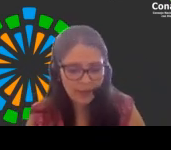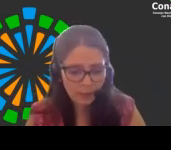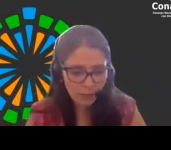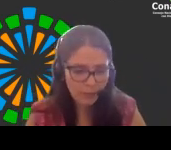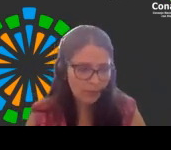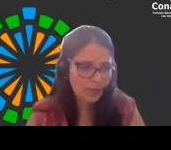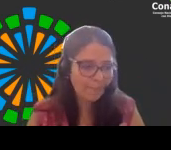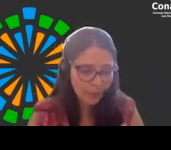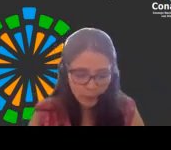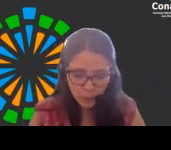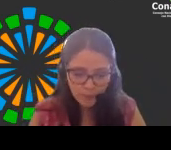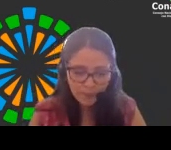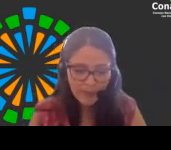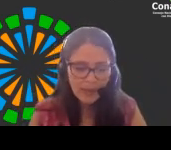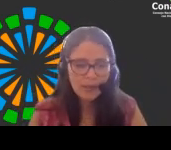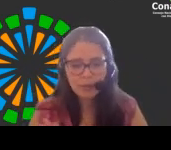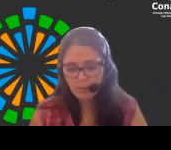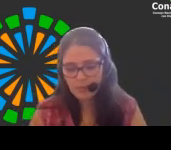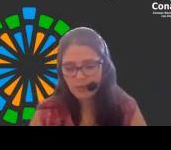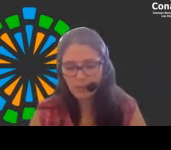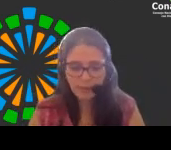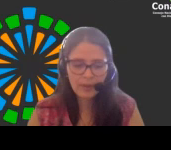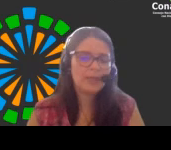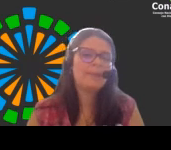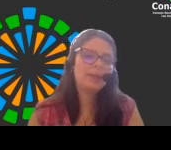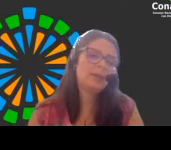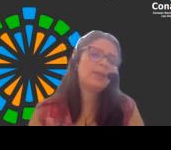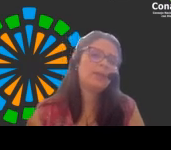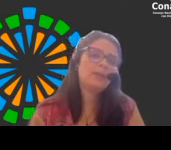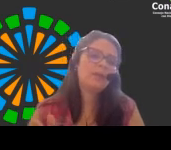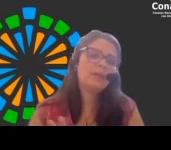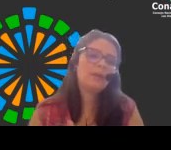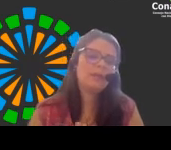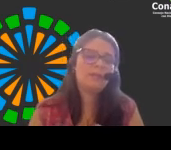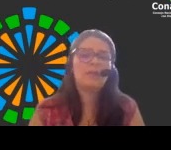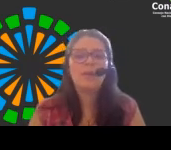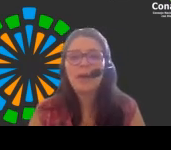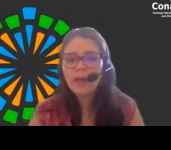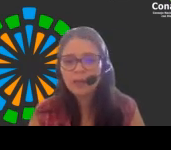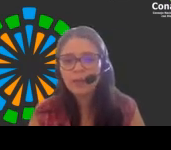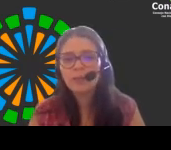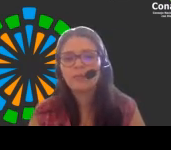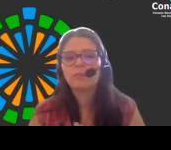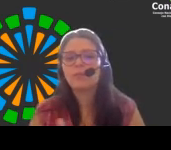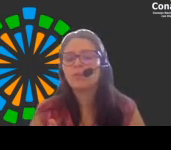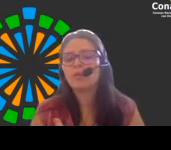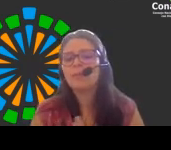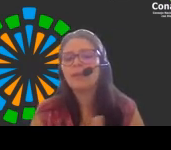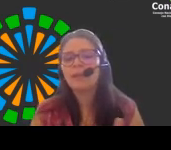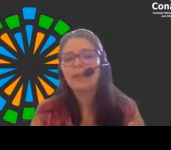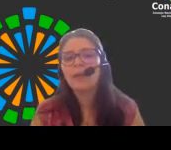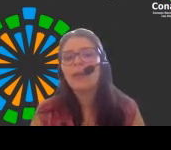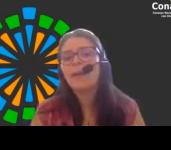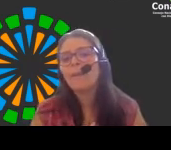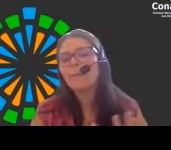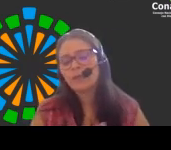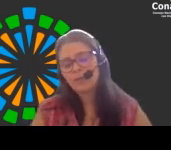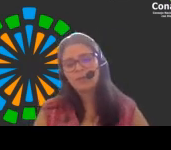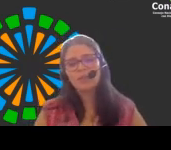las recomendaciones para los perros de apoyo los perros de apoyo claramente están trabajando usualmente